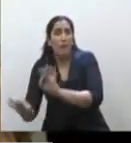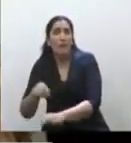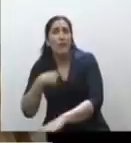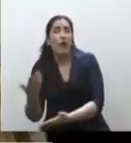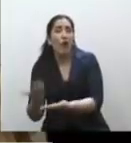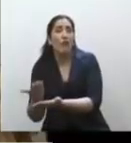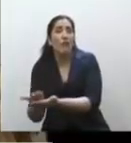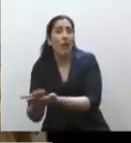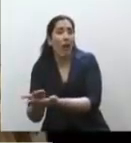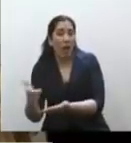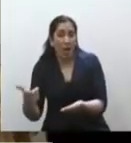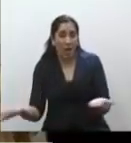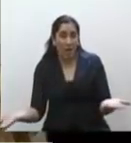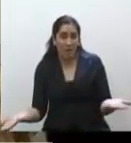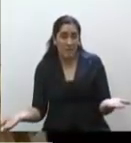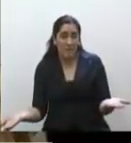Y la situación